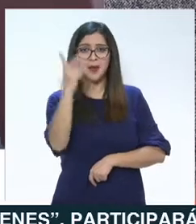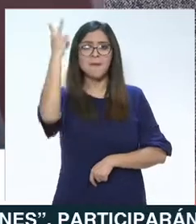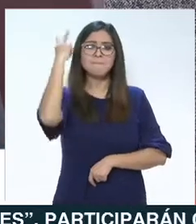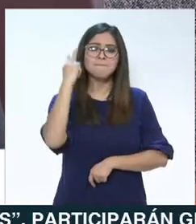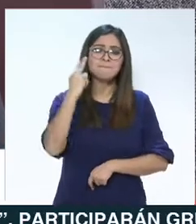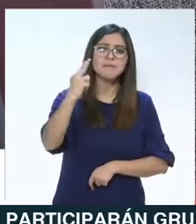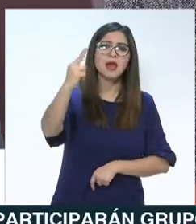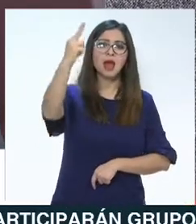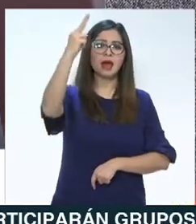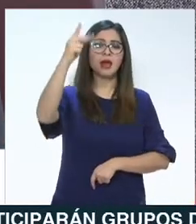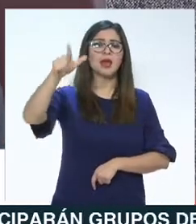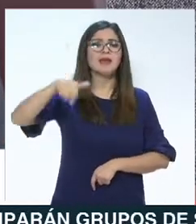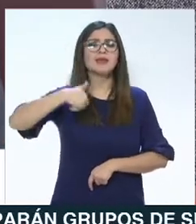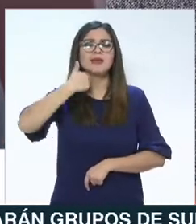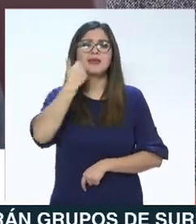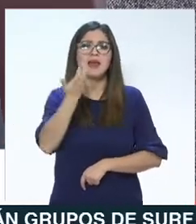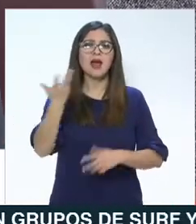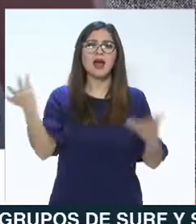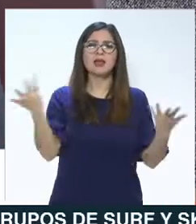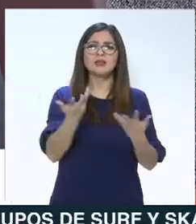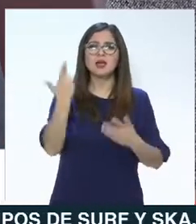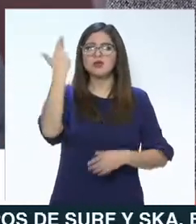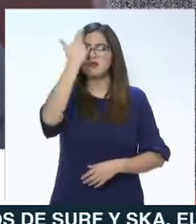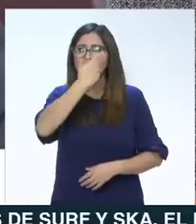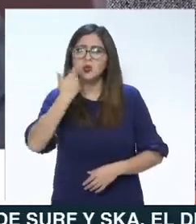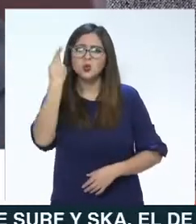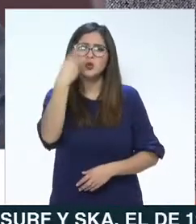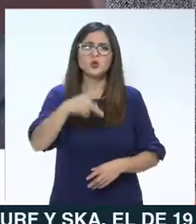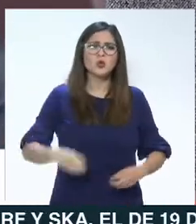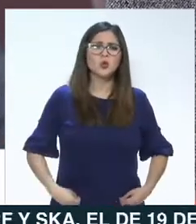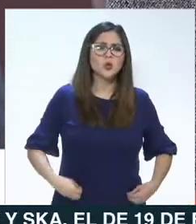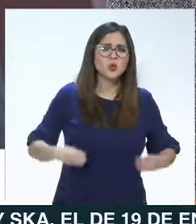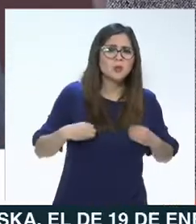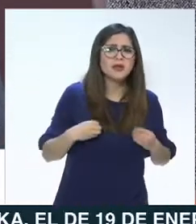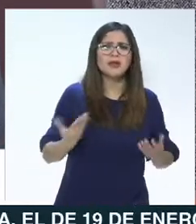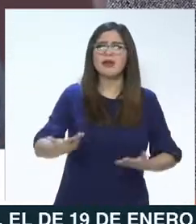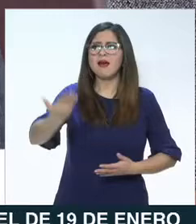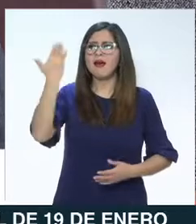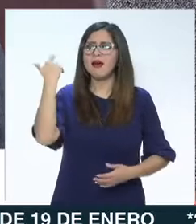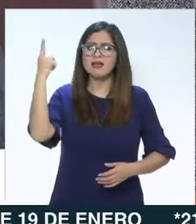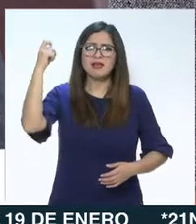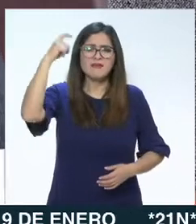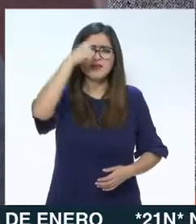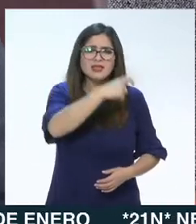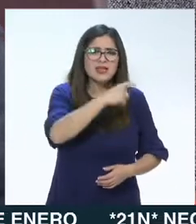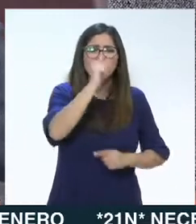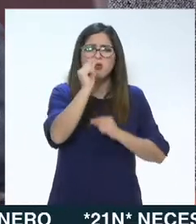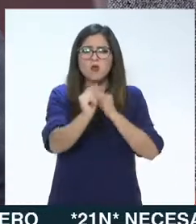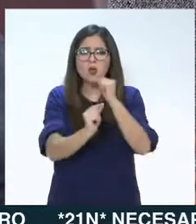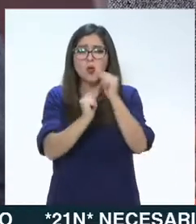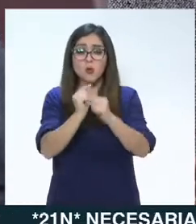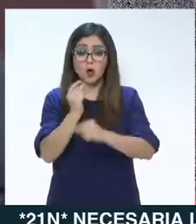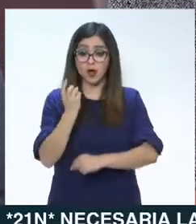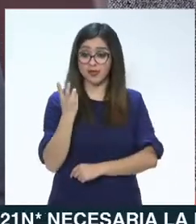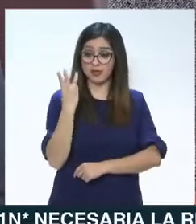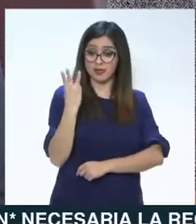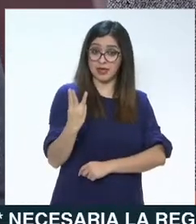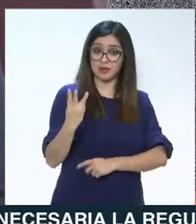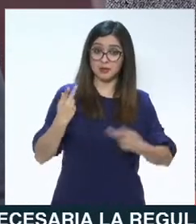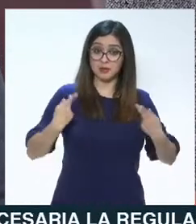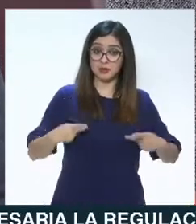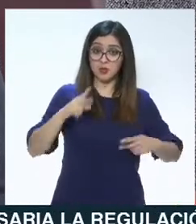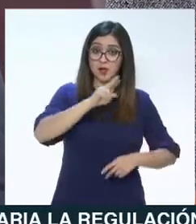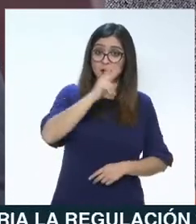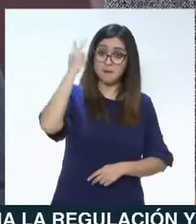intentar resolver pues el rompecabezas de su vida, cabos sueltos que tienen por ahí. Entonces los 3 van a la ciudad